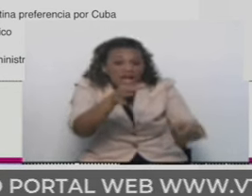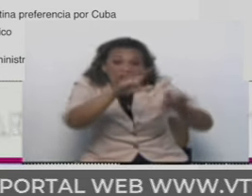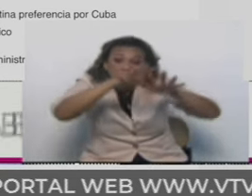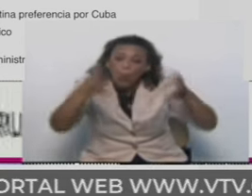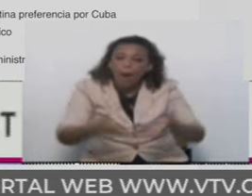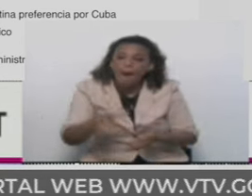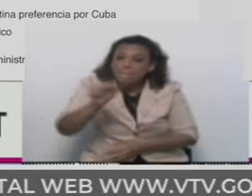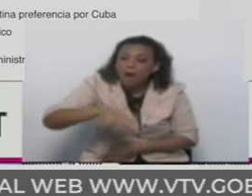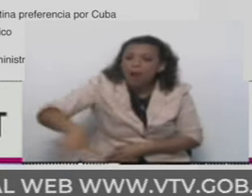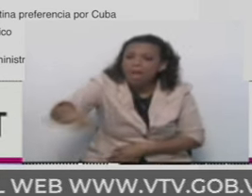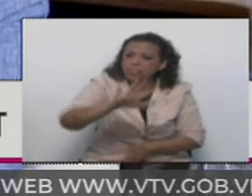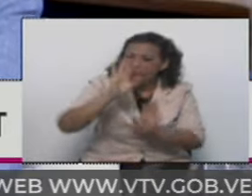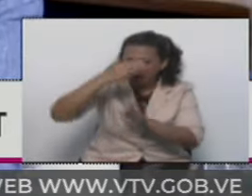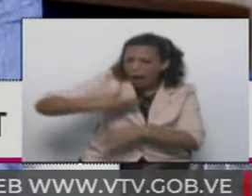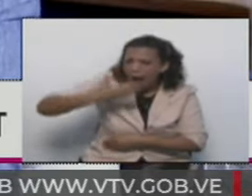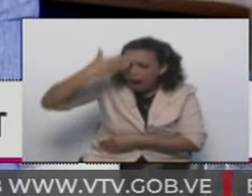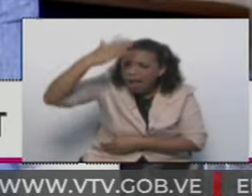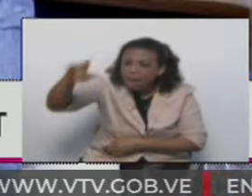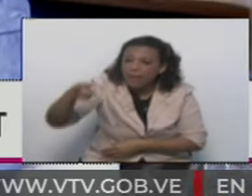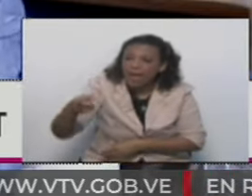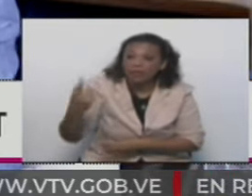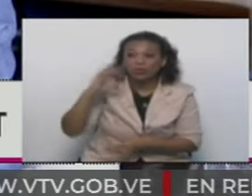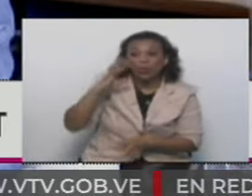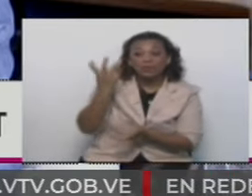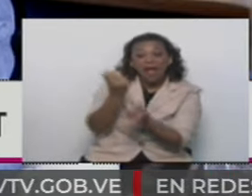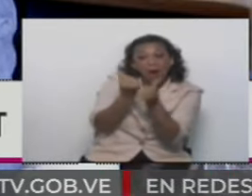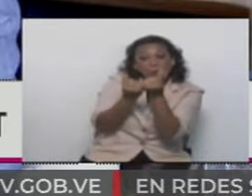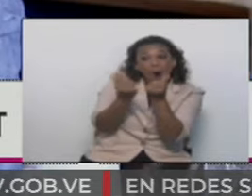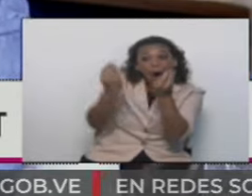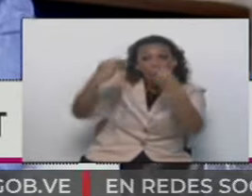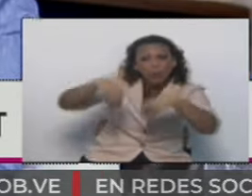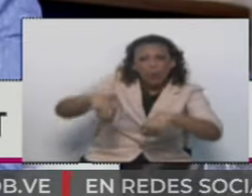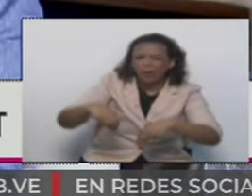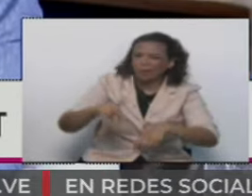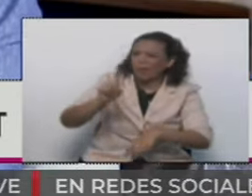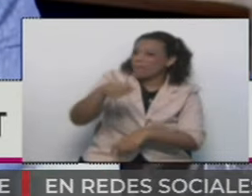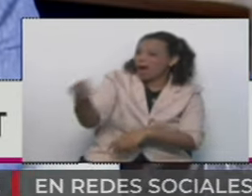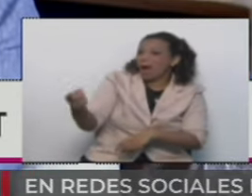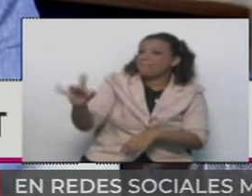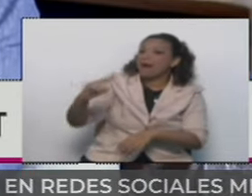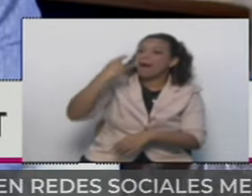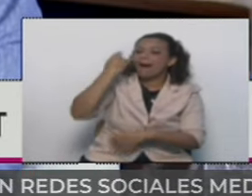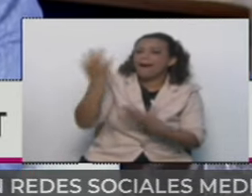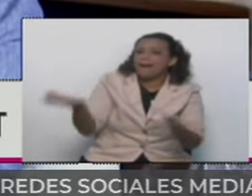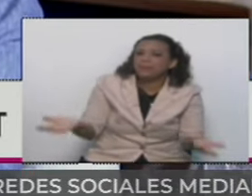Medio Oriente. Así que la negociación sirvió para el engaño,